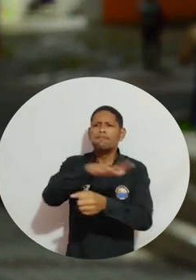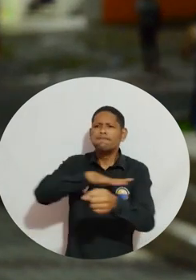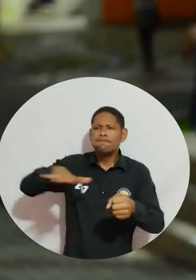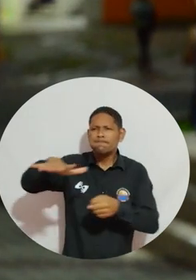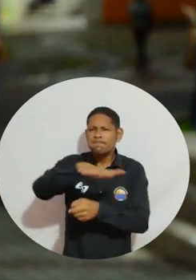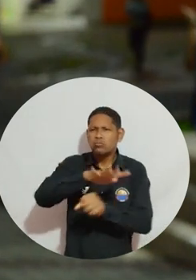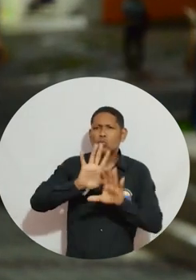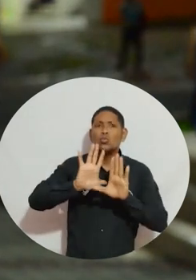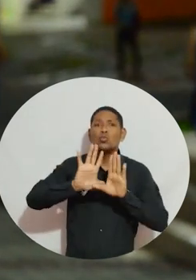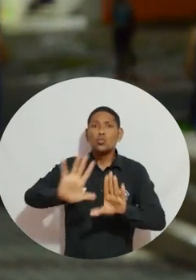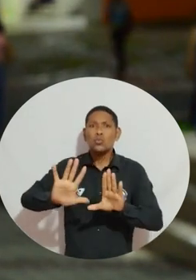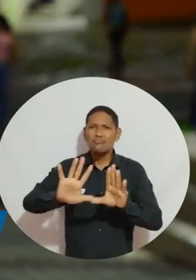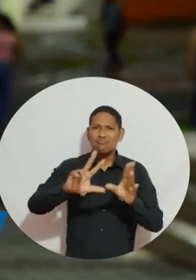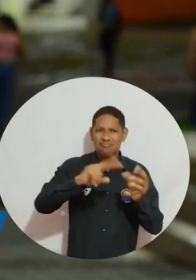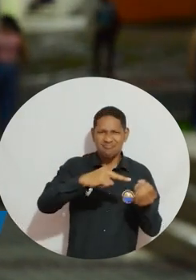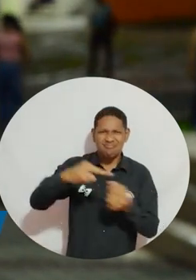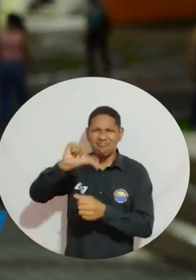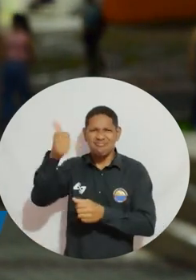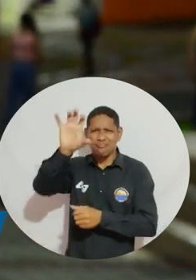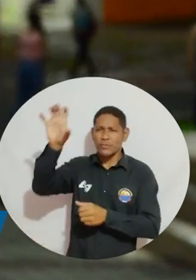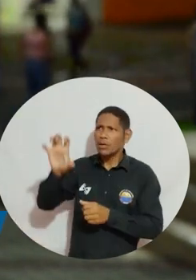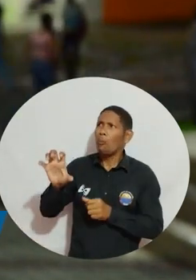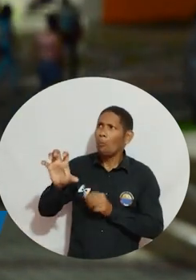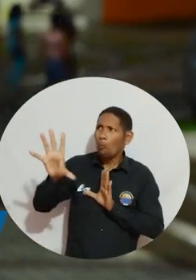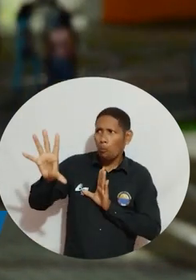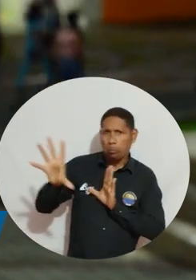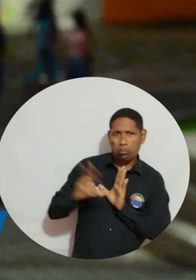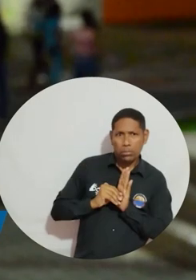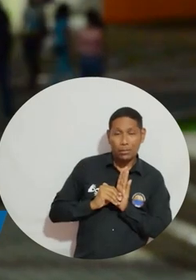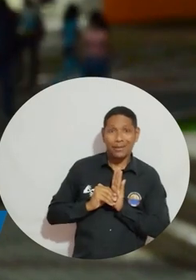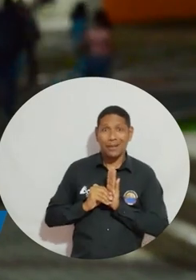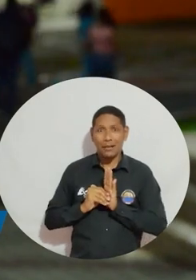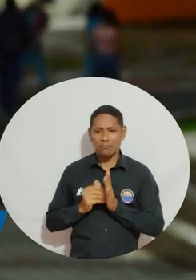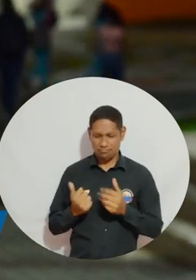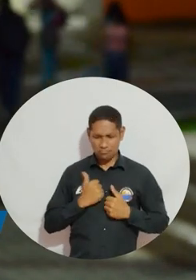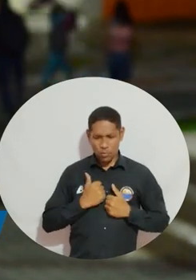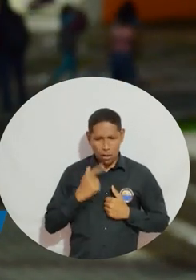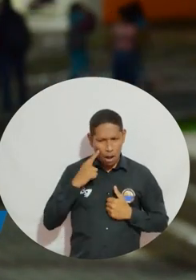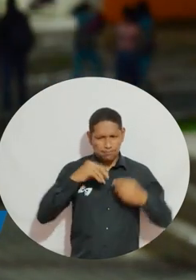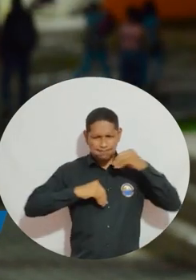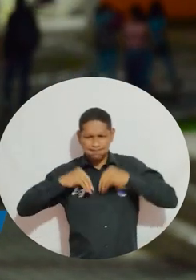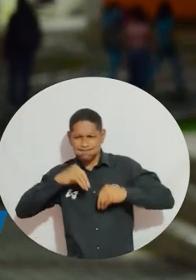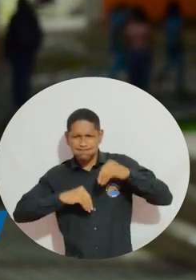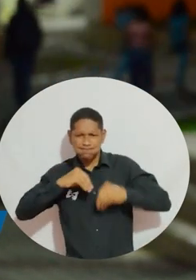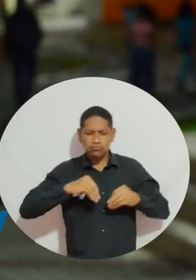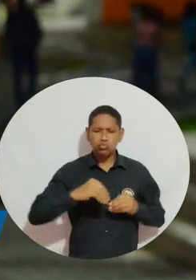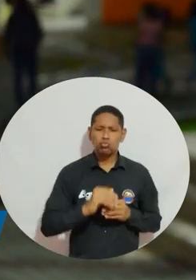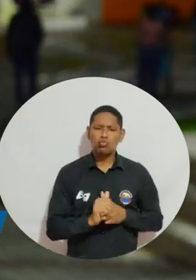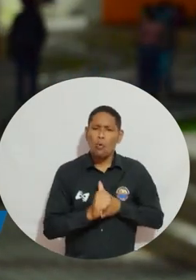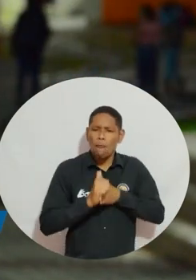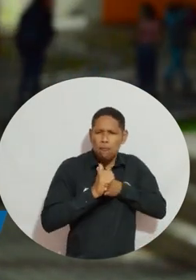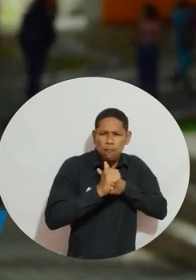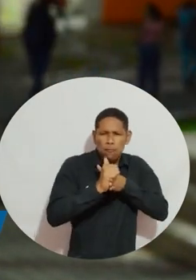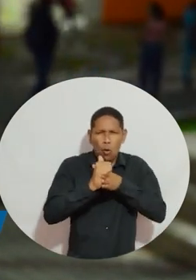las realidades de los sistemas educativos en otros países para implementar también nuestro propio método